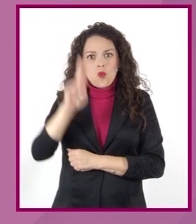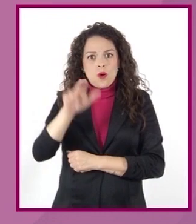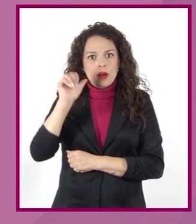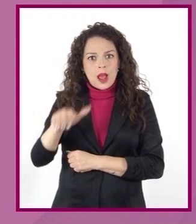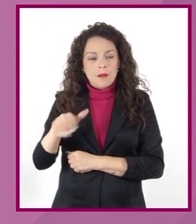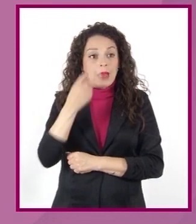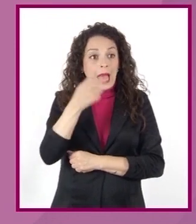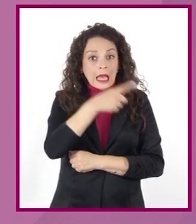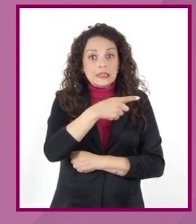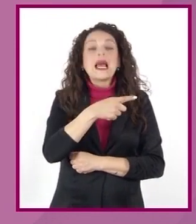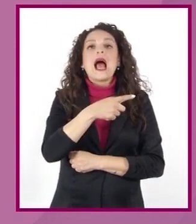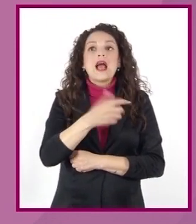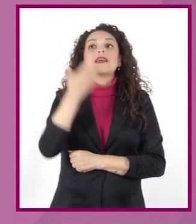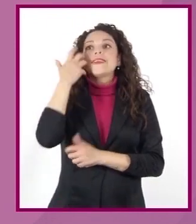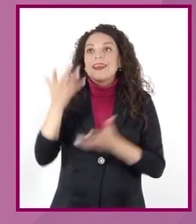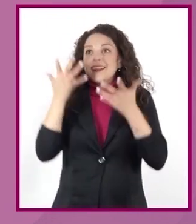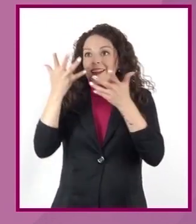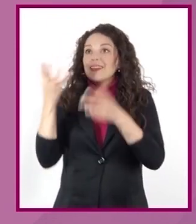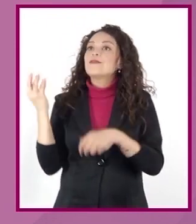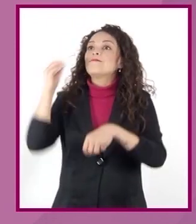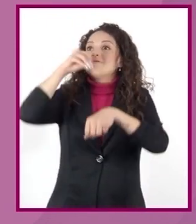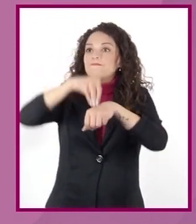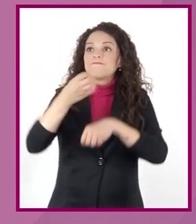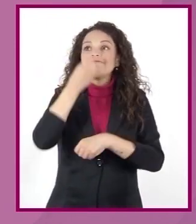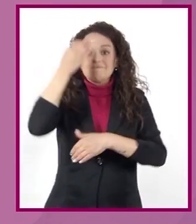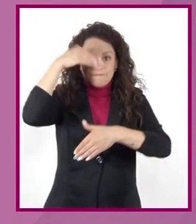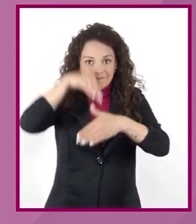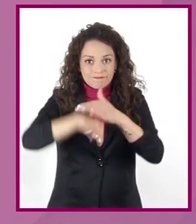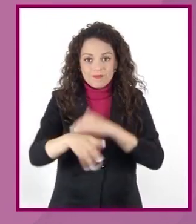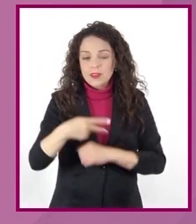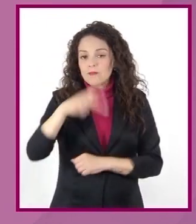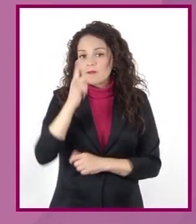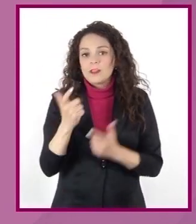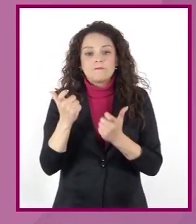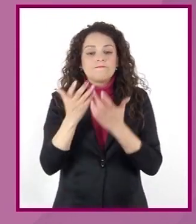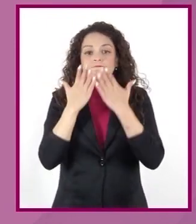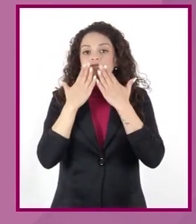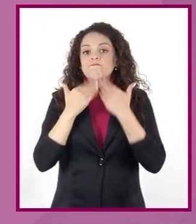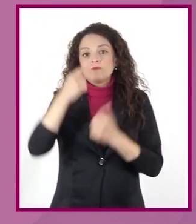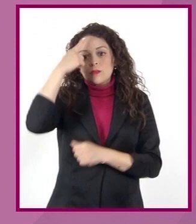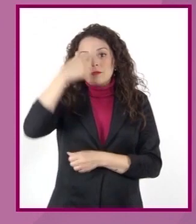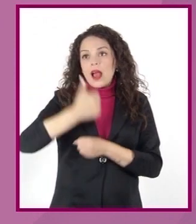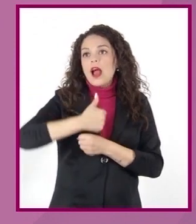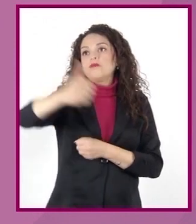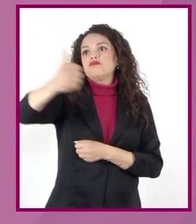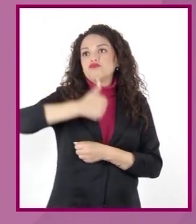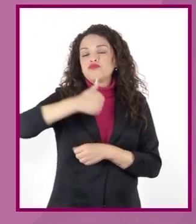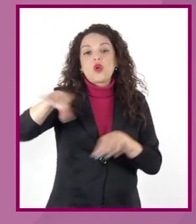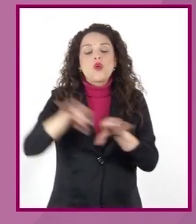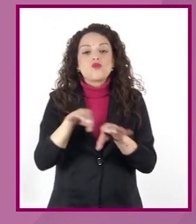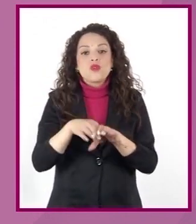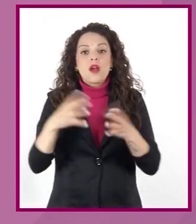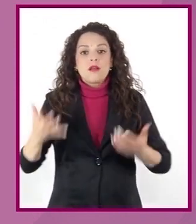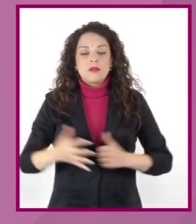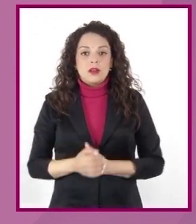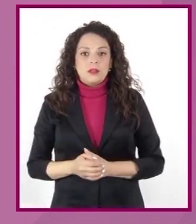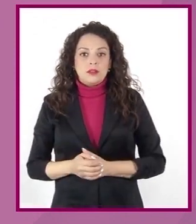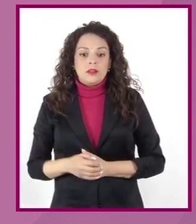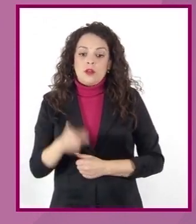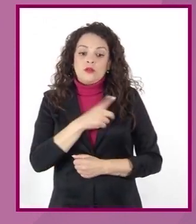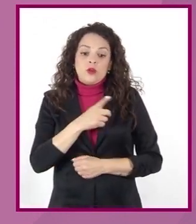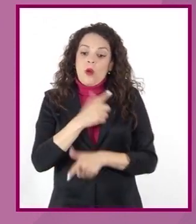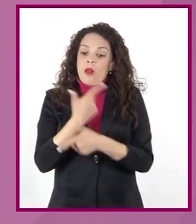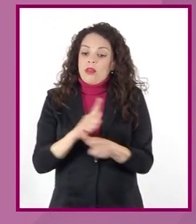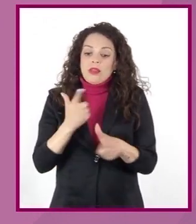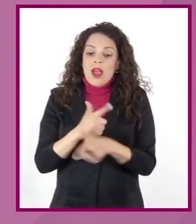Deseaba ir a clases presenciales, aunque no tenía los recursos para transportarse. Solo podía hacerlo en taxi